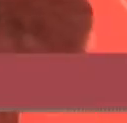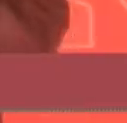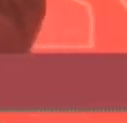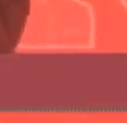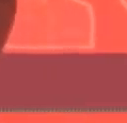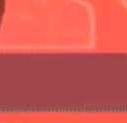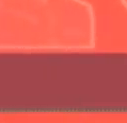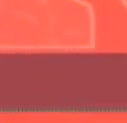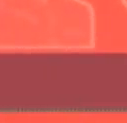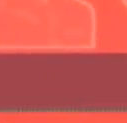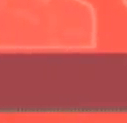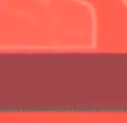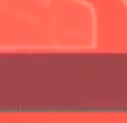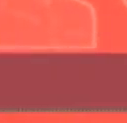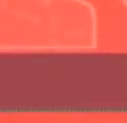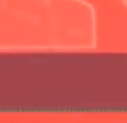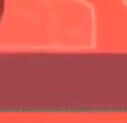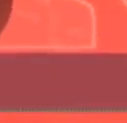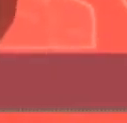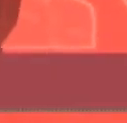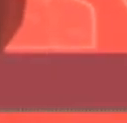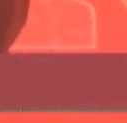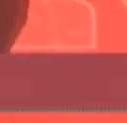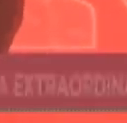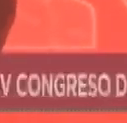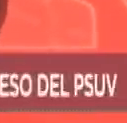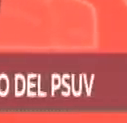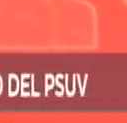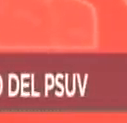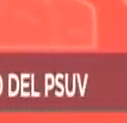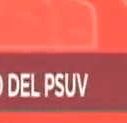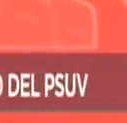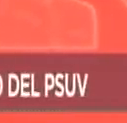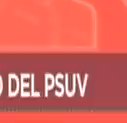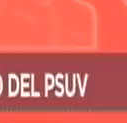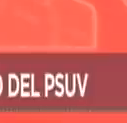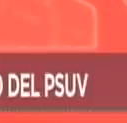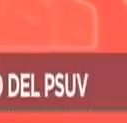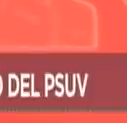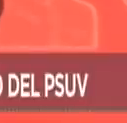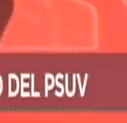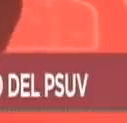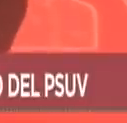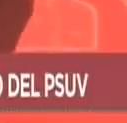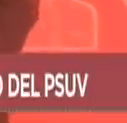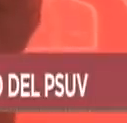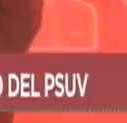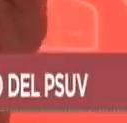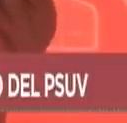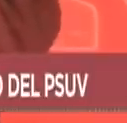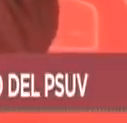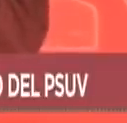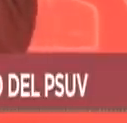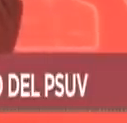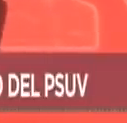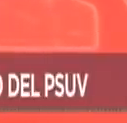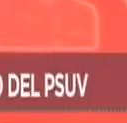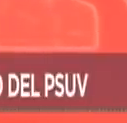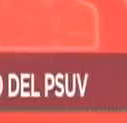nuestra República. Ha sido un debate fructífero, presidente. Y bueno, hoy se va en